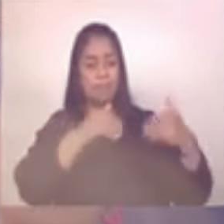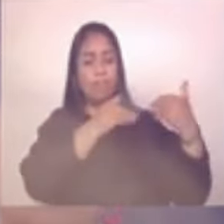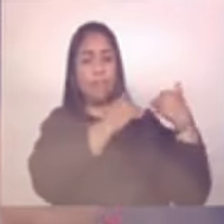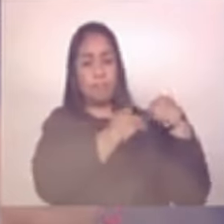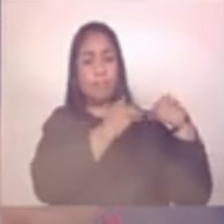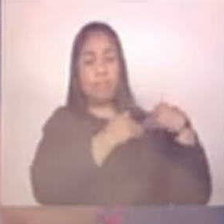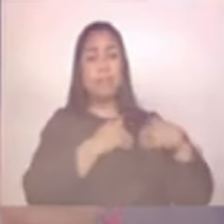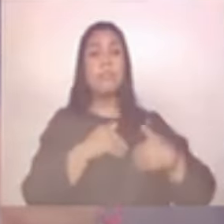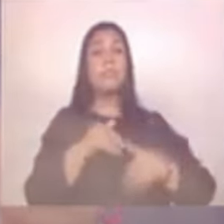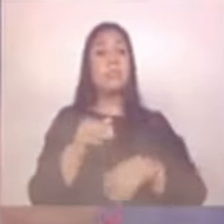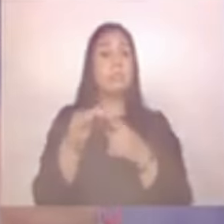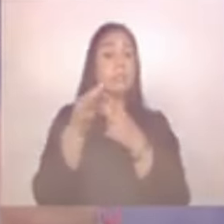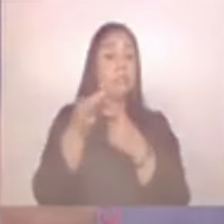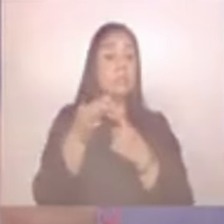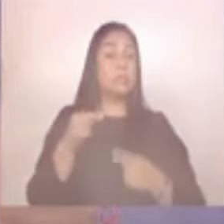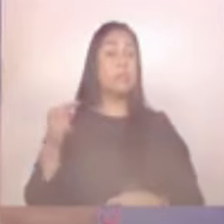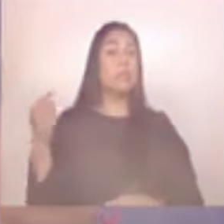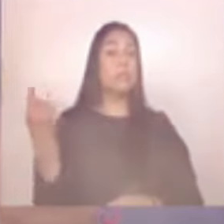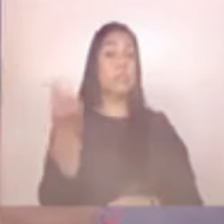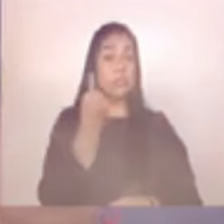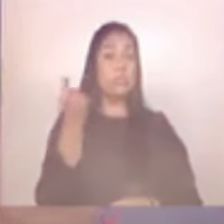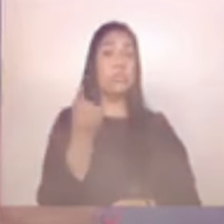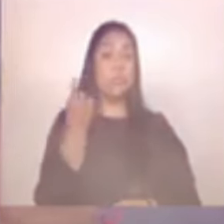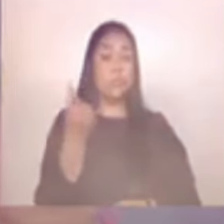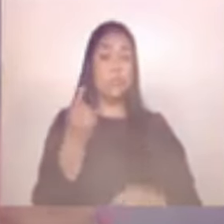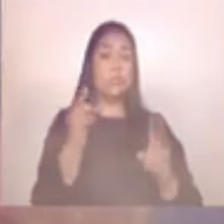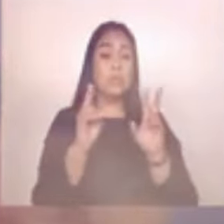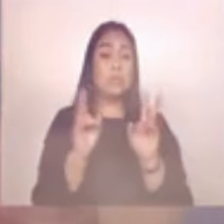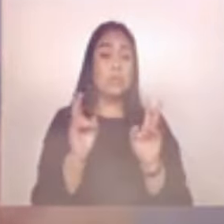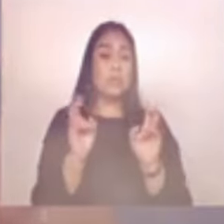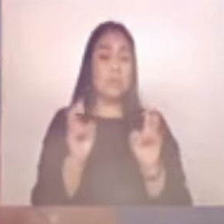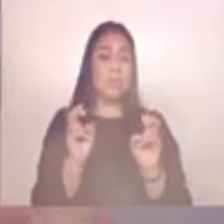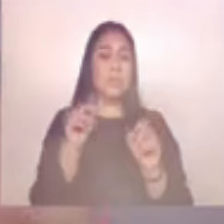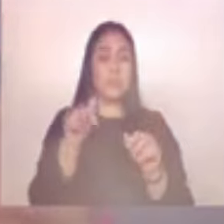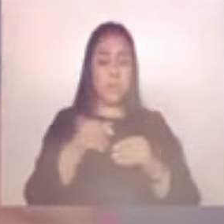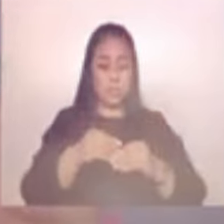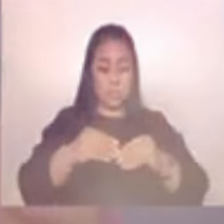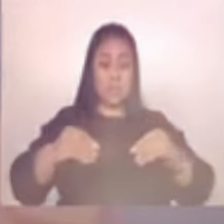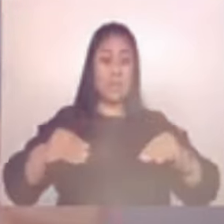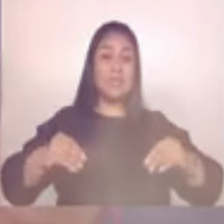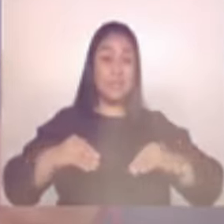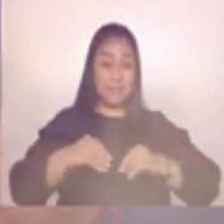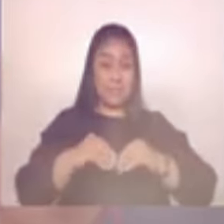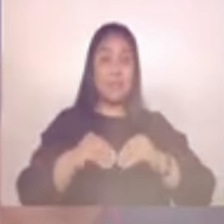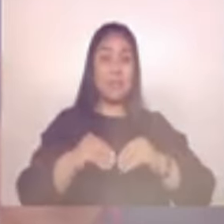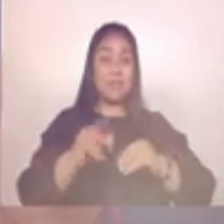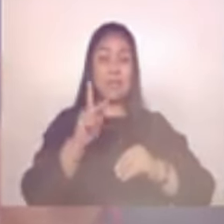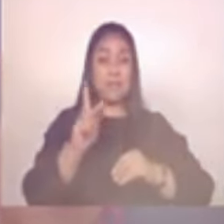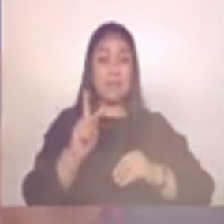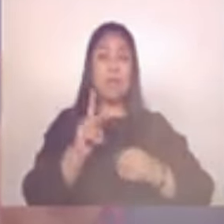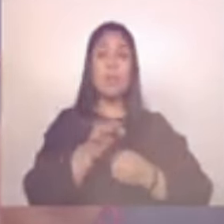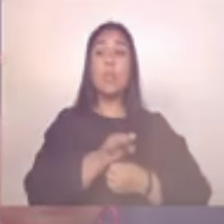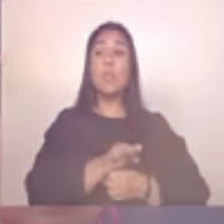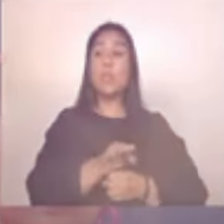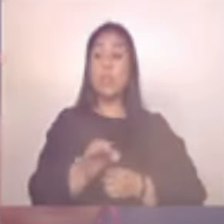Especialmente importantes en el caso de un territorio y un pueblo que